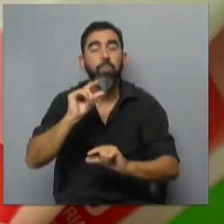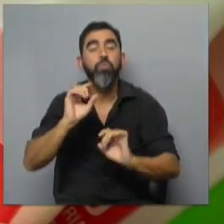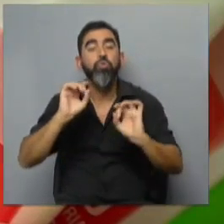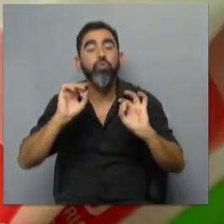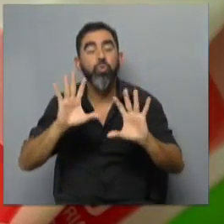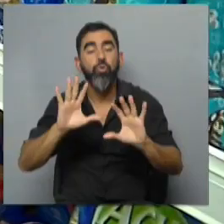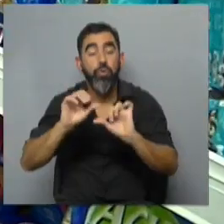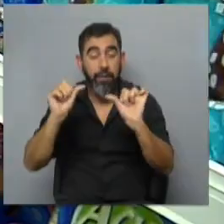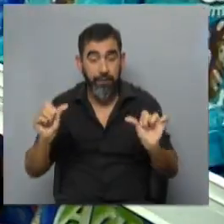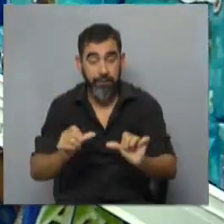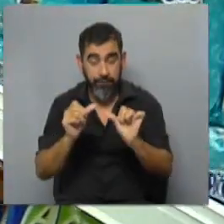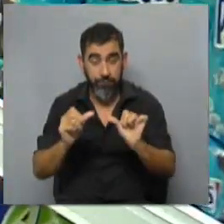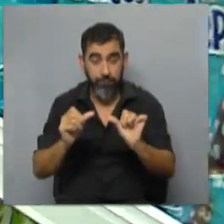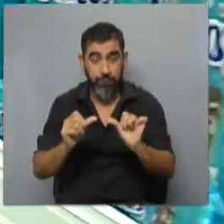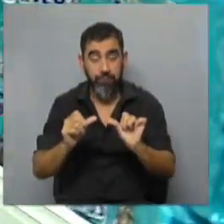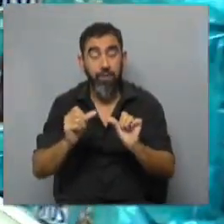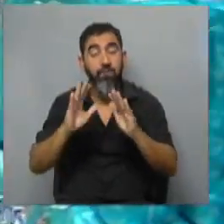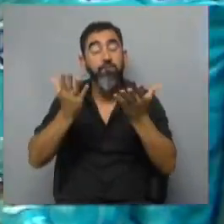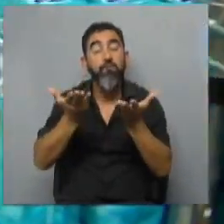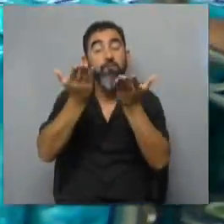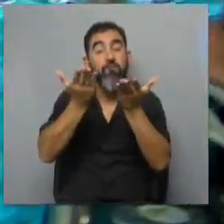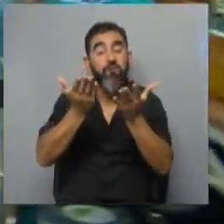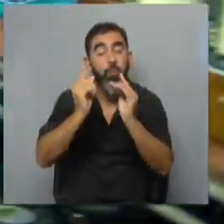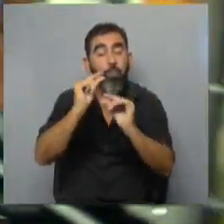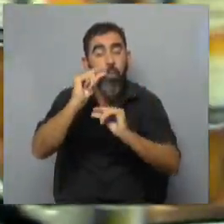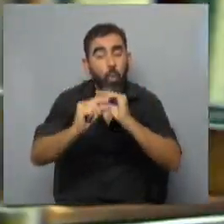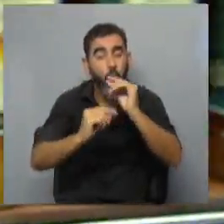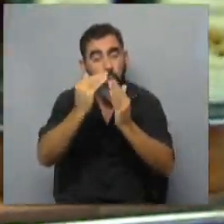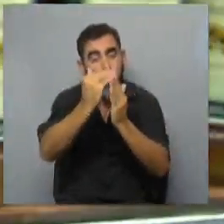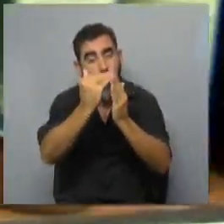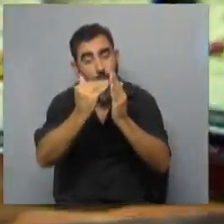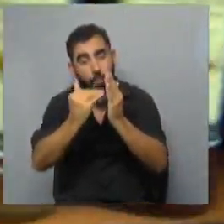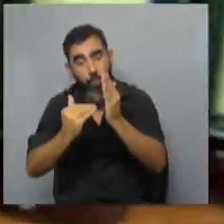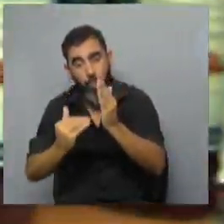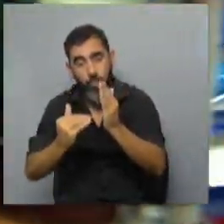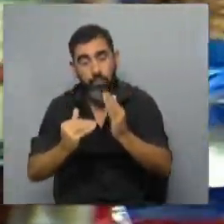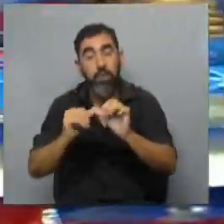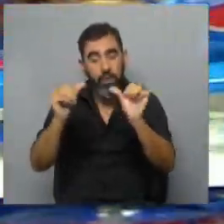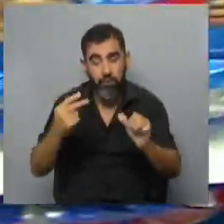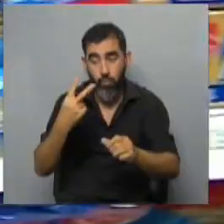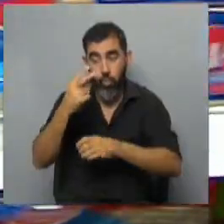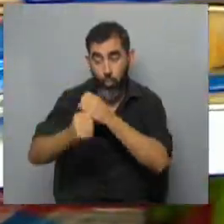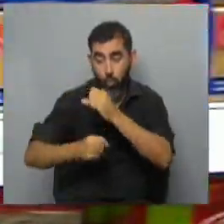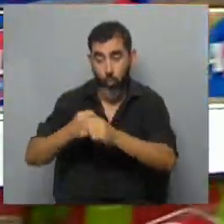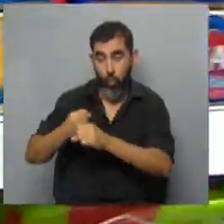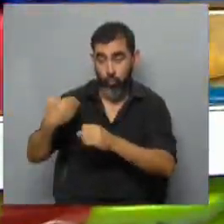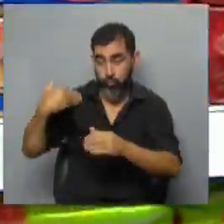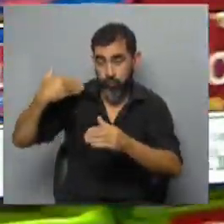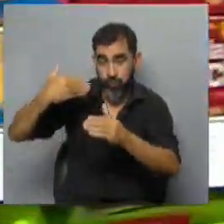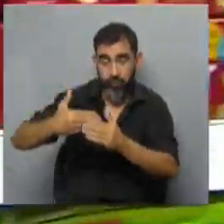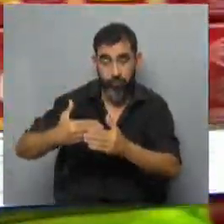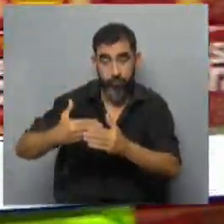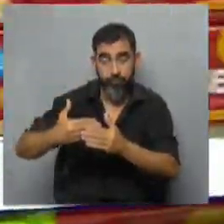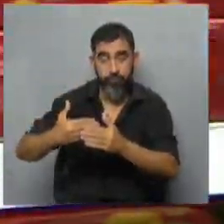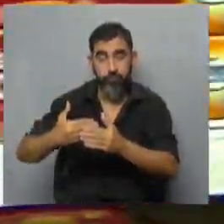que y que esta caída de la inflación tiene que ser gradual si algo hemos hecho en estos dos años es justamente